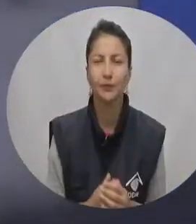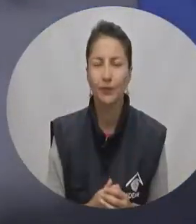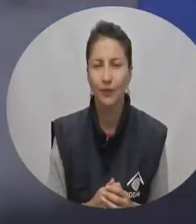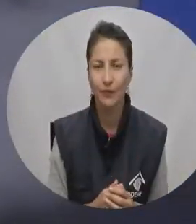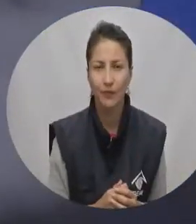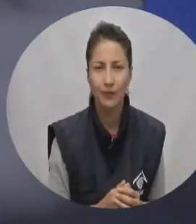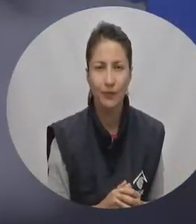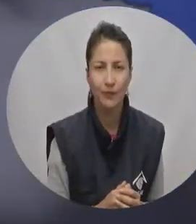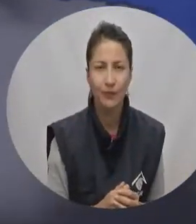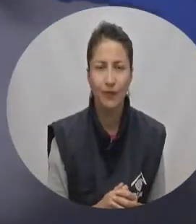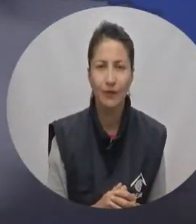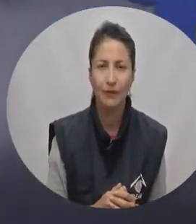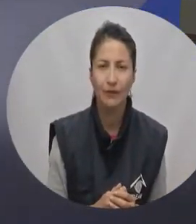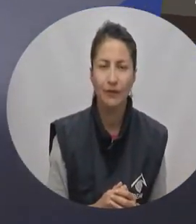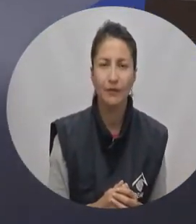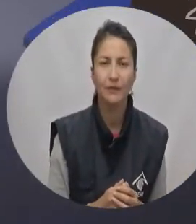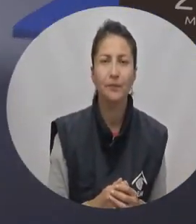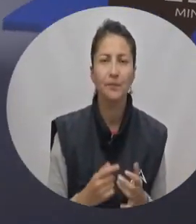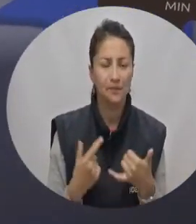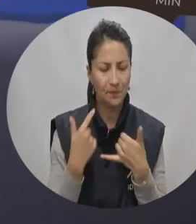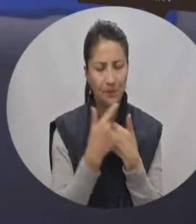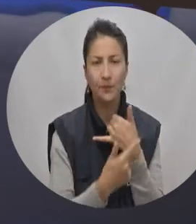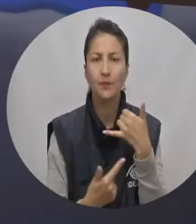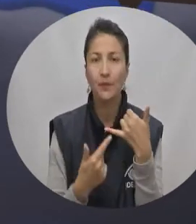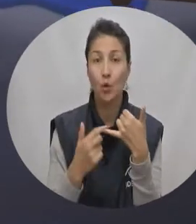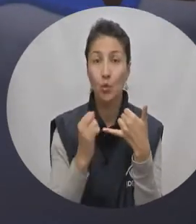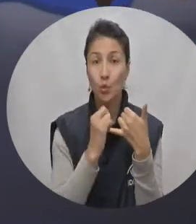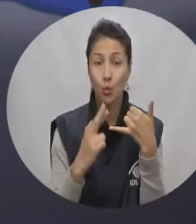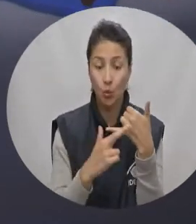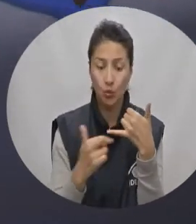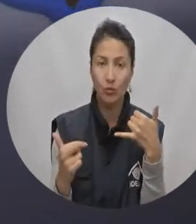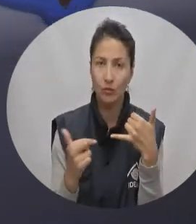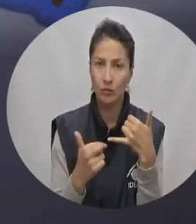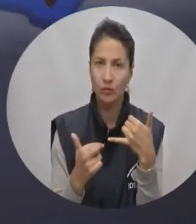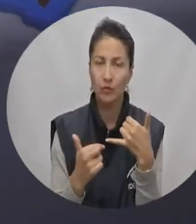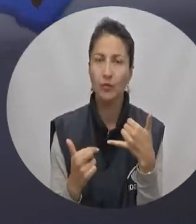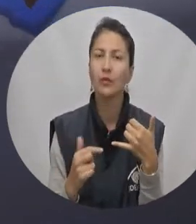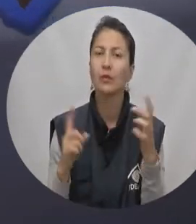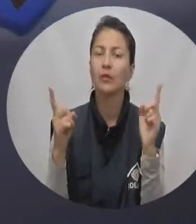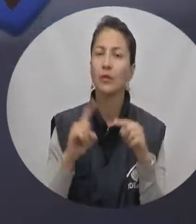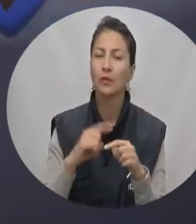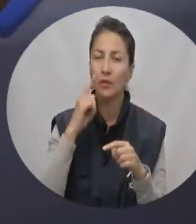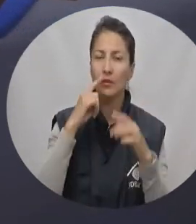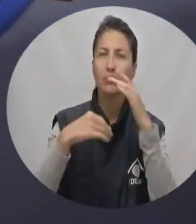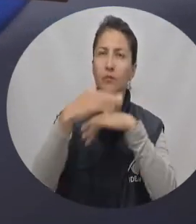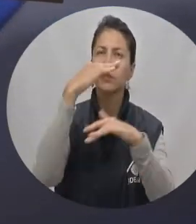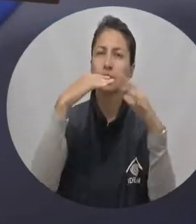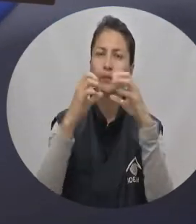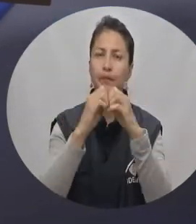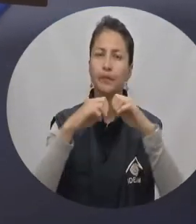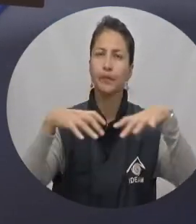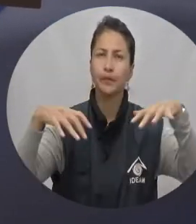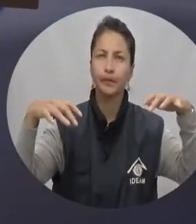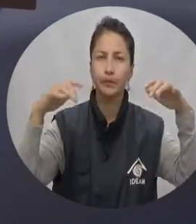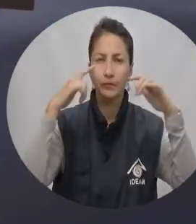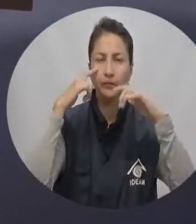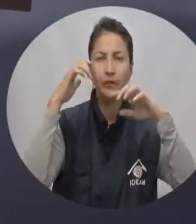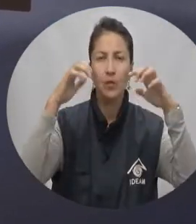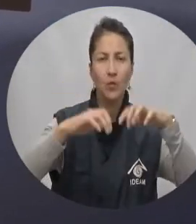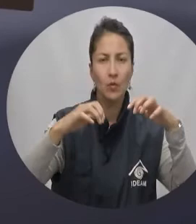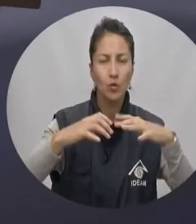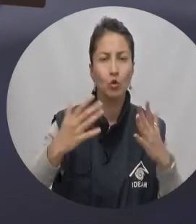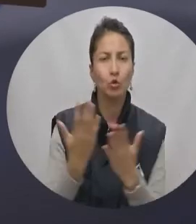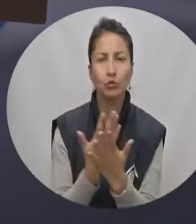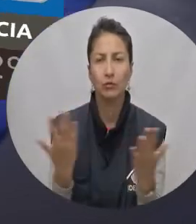Como en el resto del país, el sur de Colombia, en la Amazonía, tendrá nubosidad abundante. Los aguaceros se darían en los departamentos de